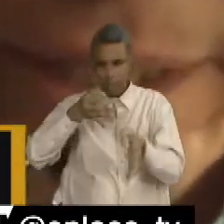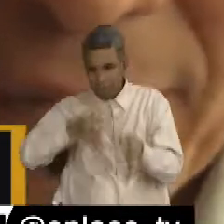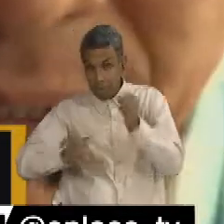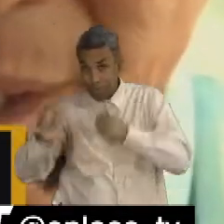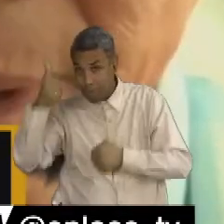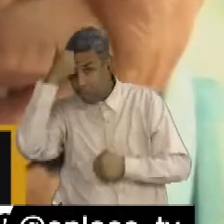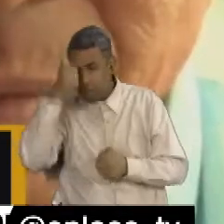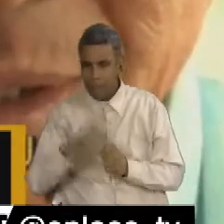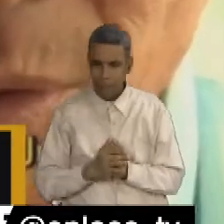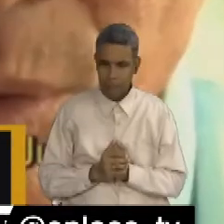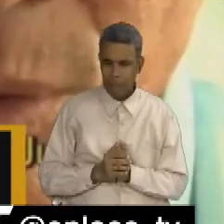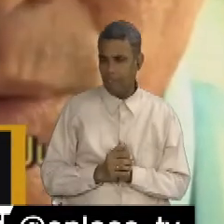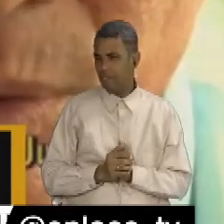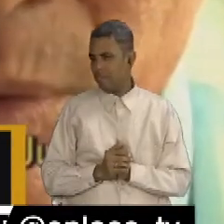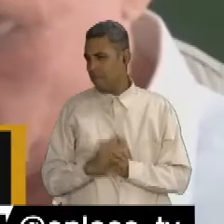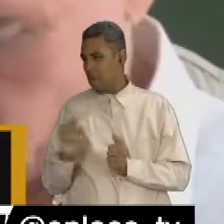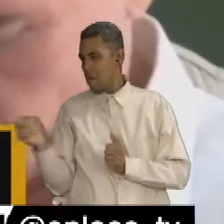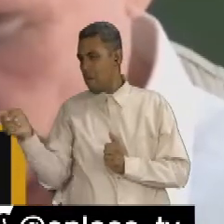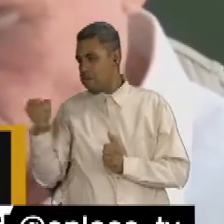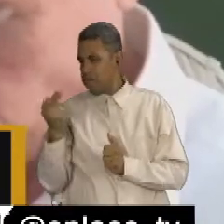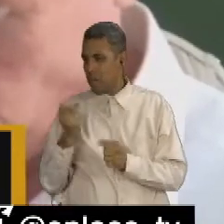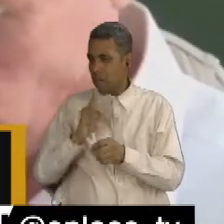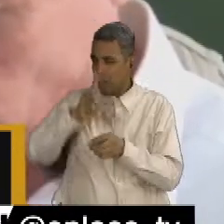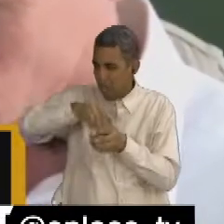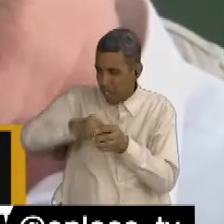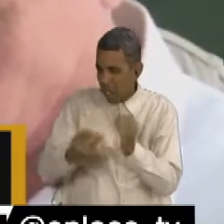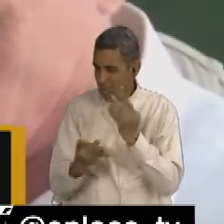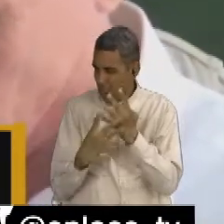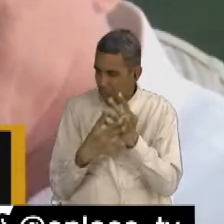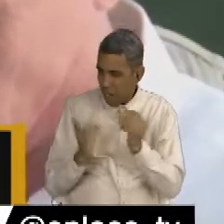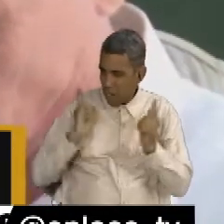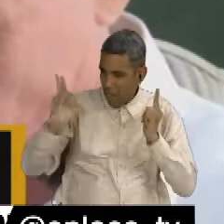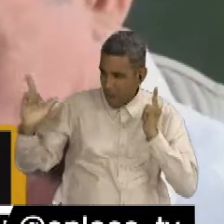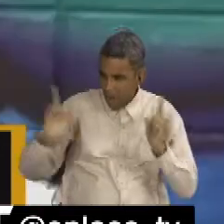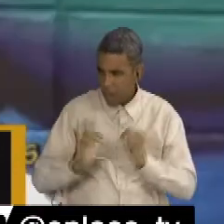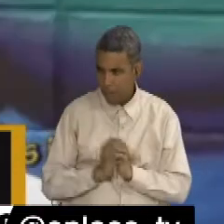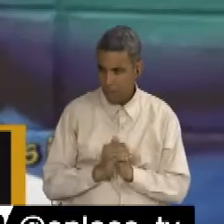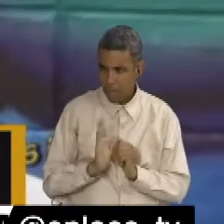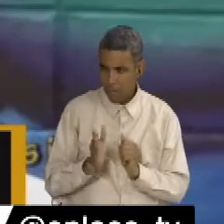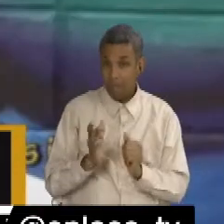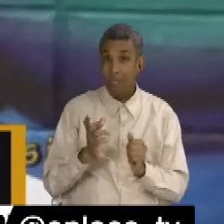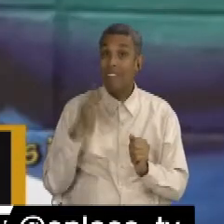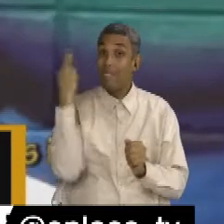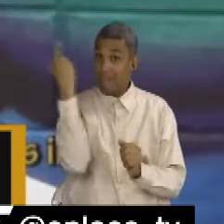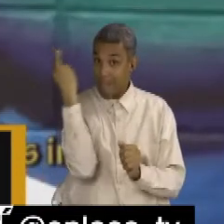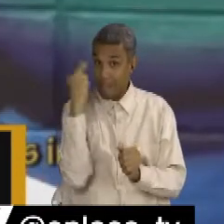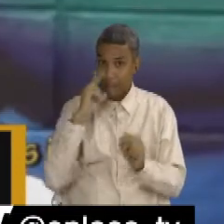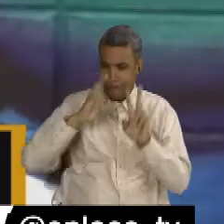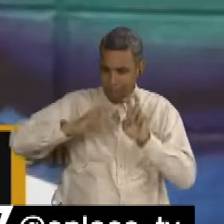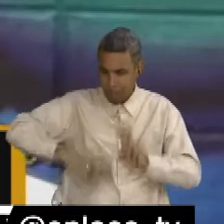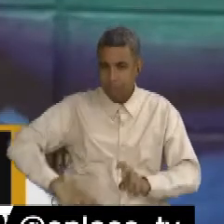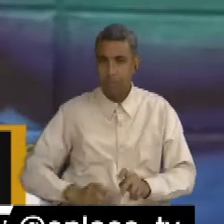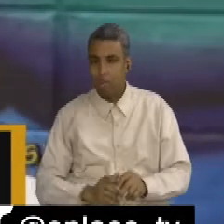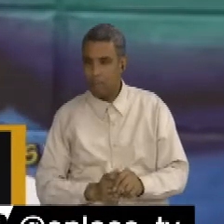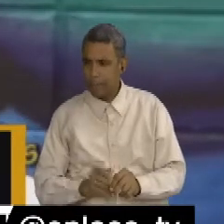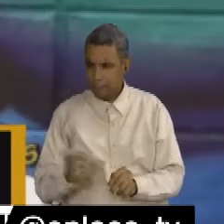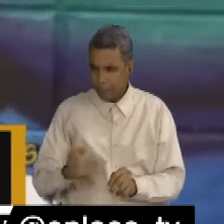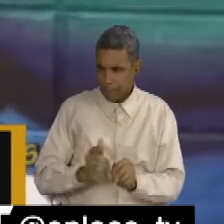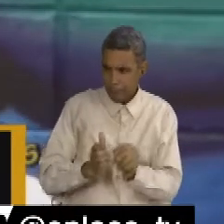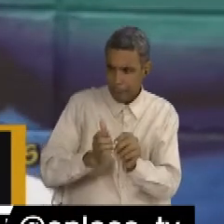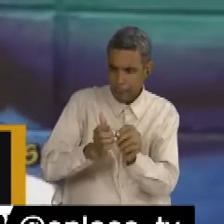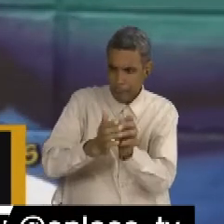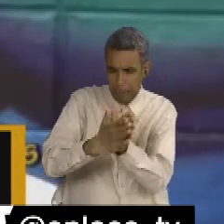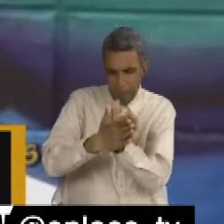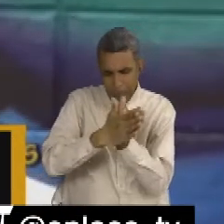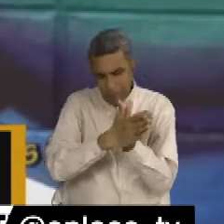son burdos montajes y por eso ha quedado en libertad. A partir del día de hoy, el compañero David Ravelo